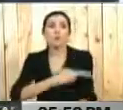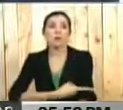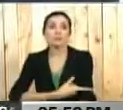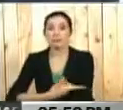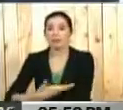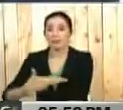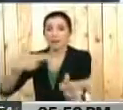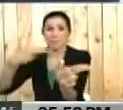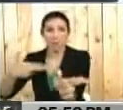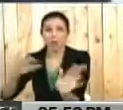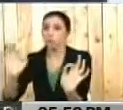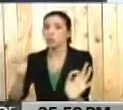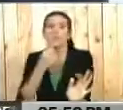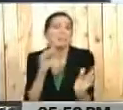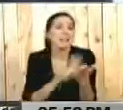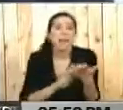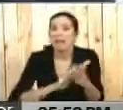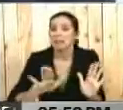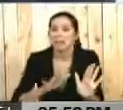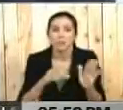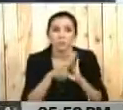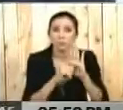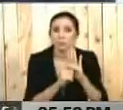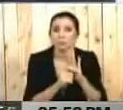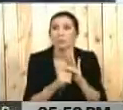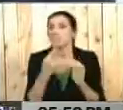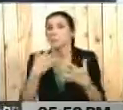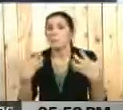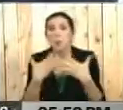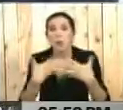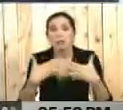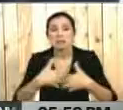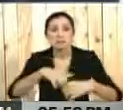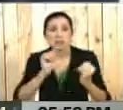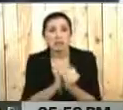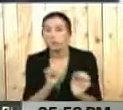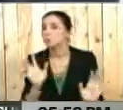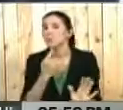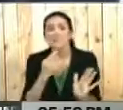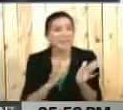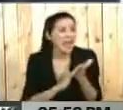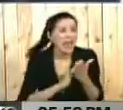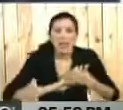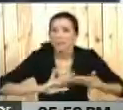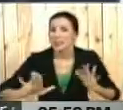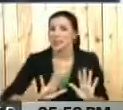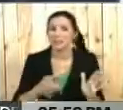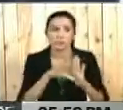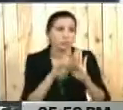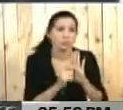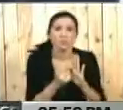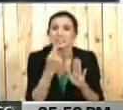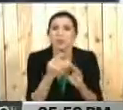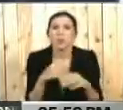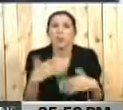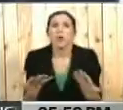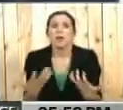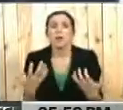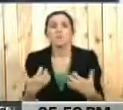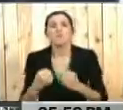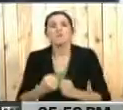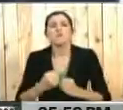Constitución. Si se trata de violencia, tampoco lo dice. La doctrina internacional del derecho